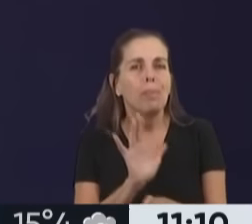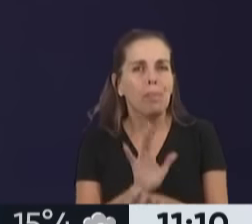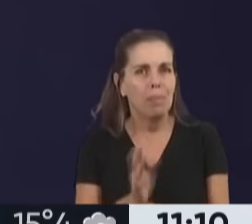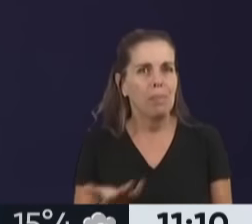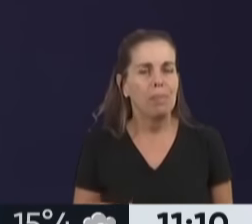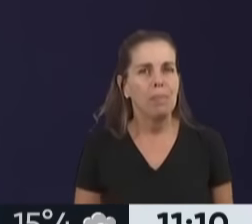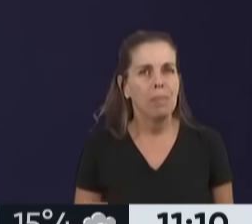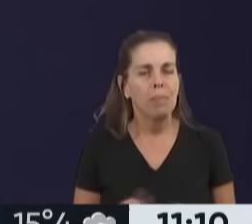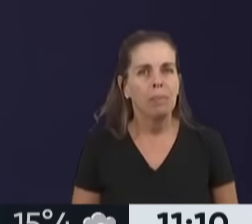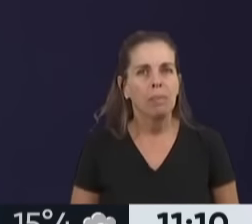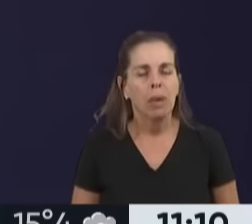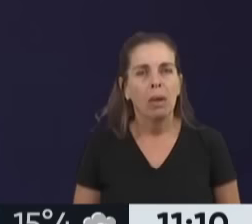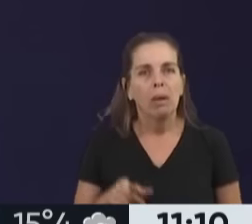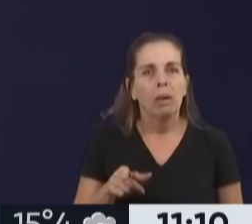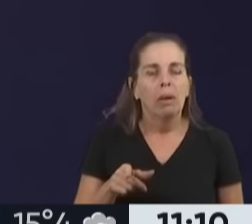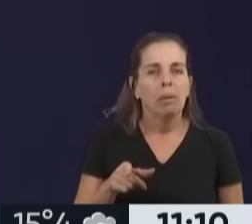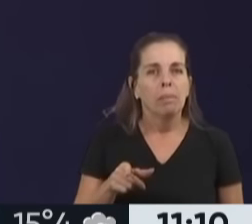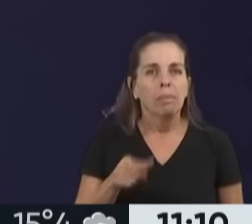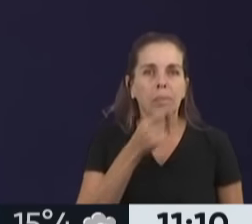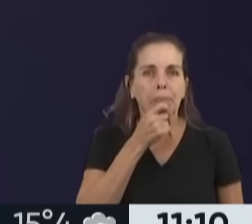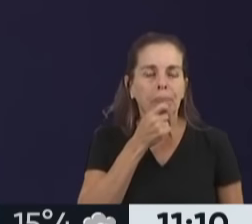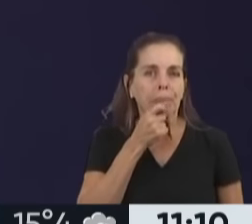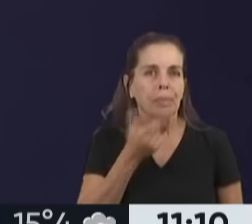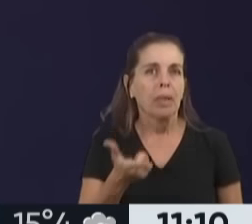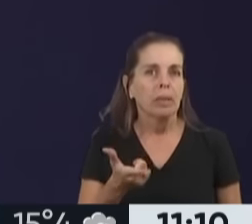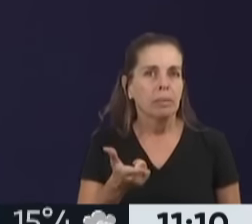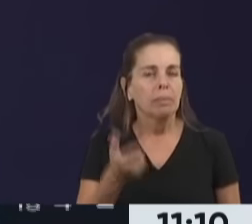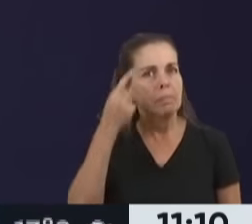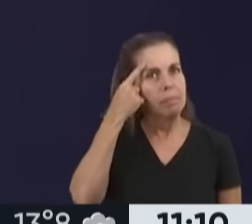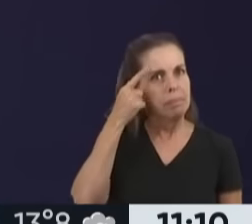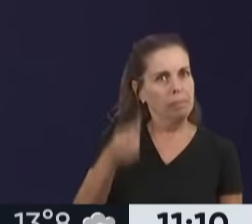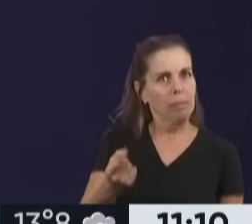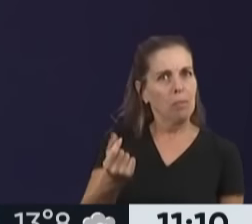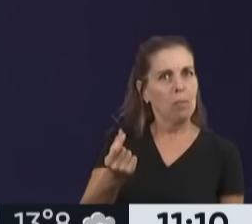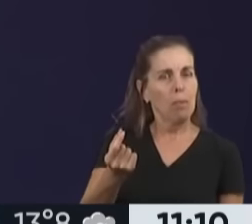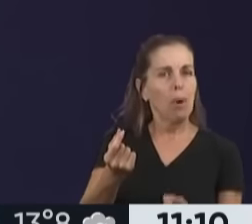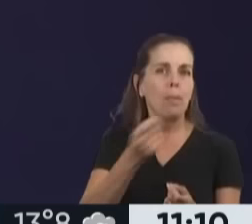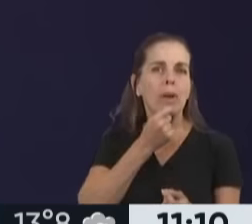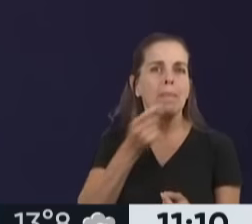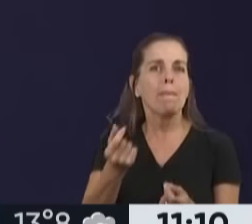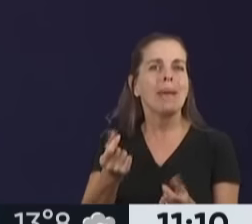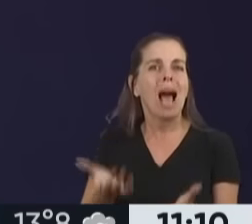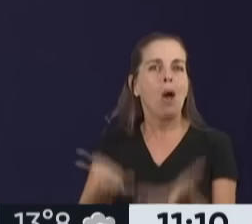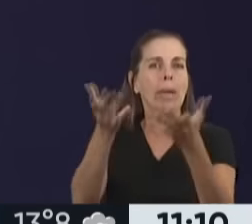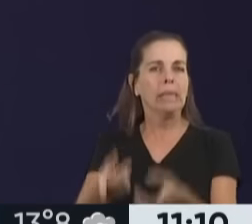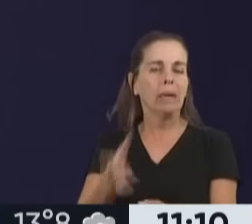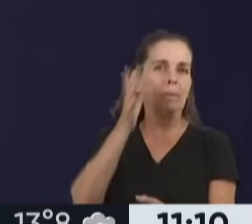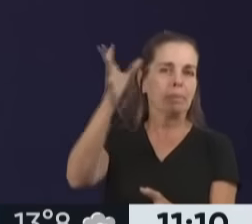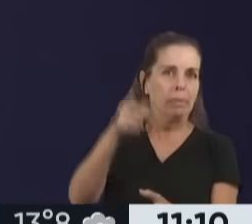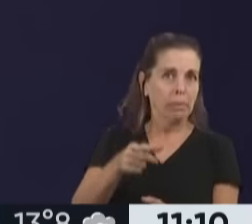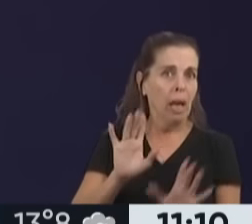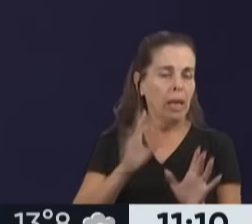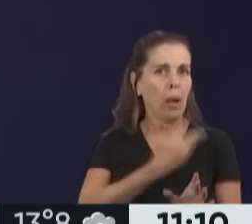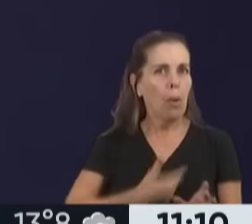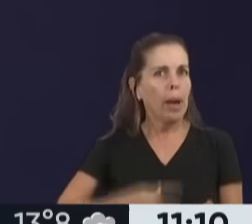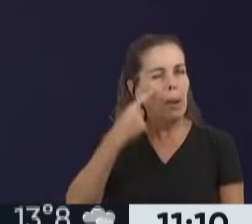eh que giran en torno a una que entendemos una cartelización efectivamente vamos a tomar medidas